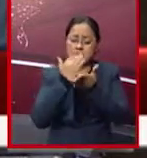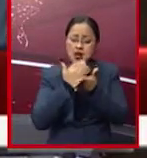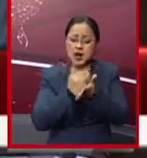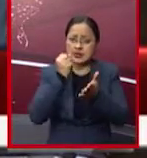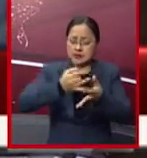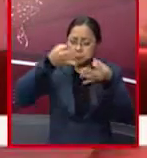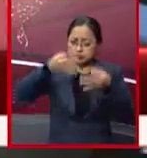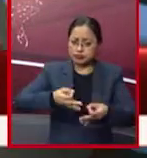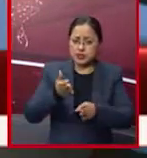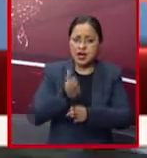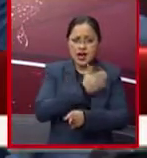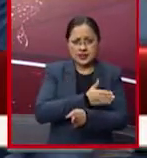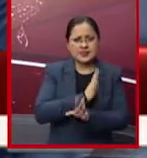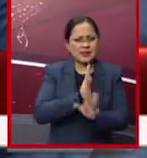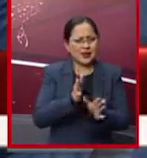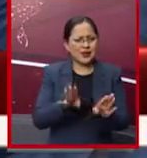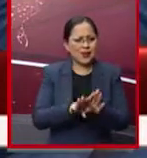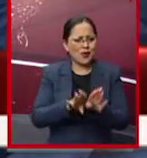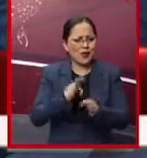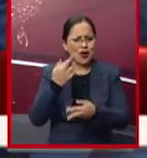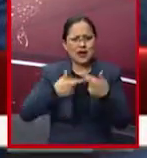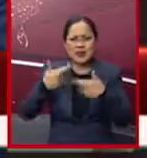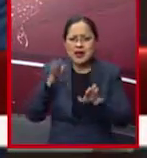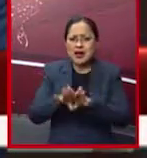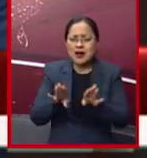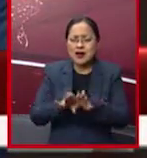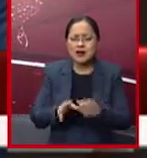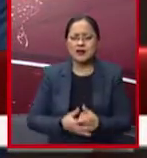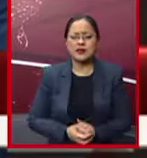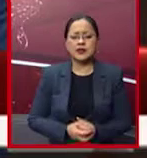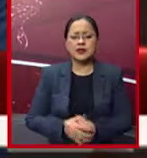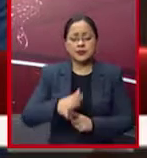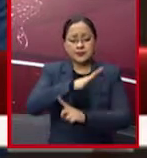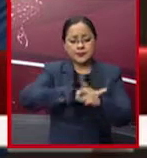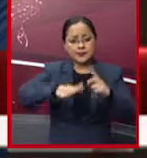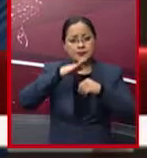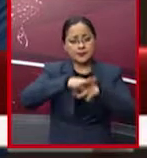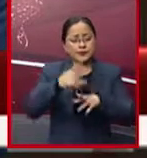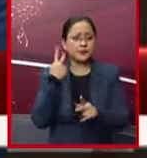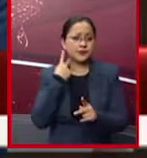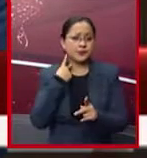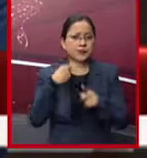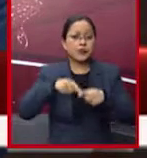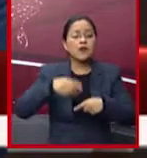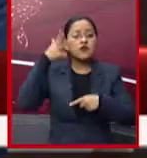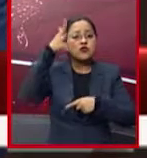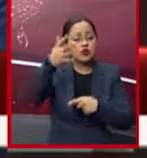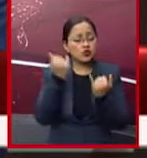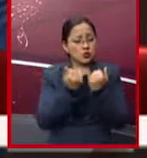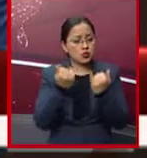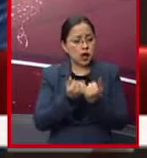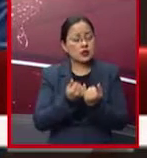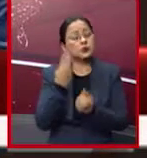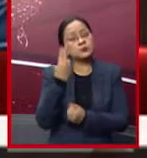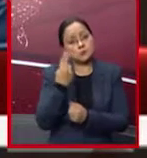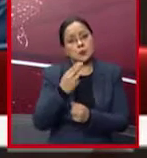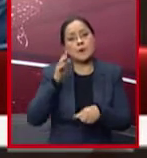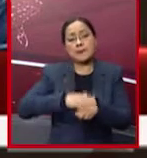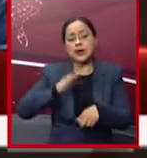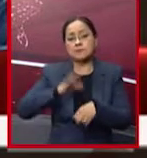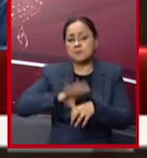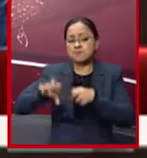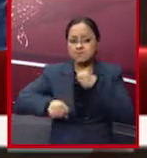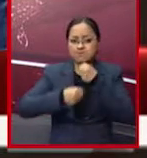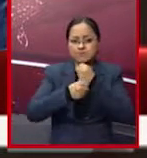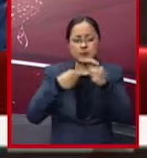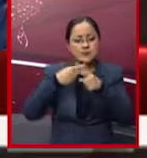planteado originalmente. El contexto político actual y venidero exigen continuar con el